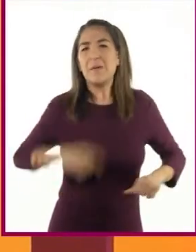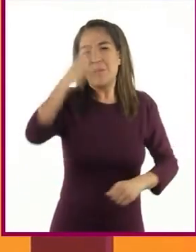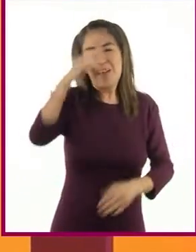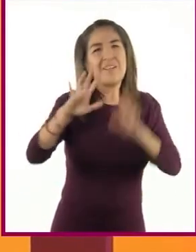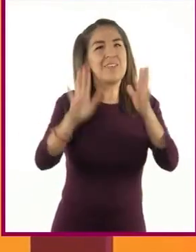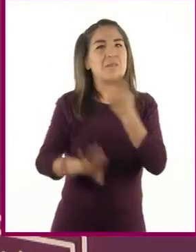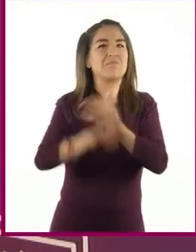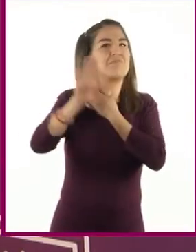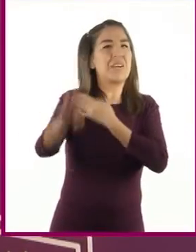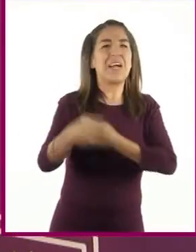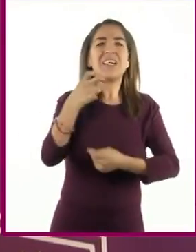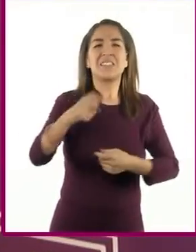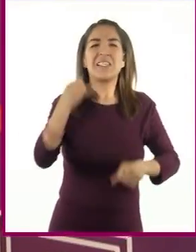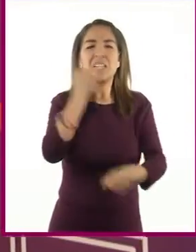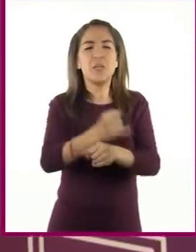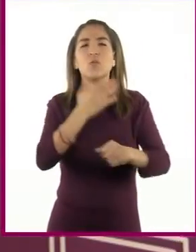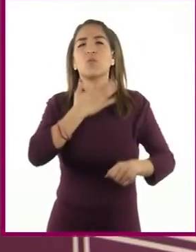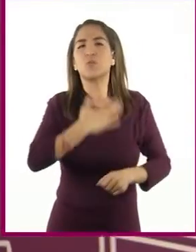de injusticia?